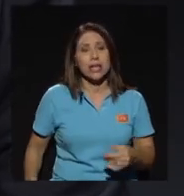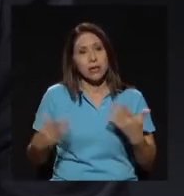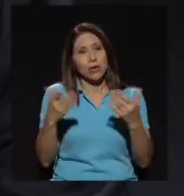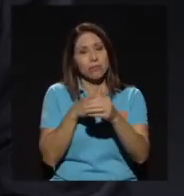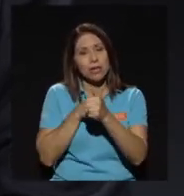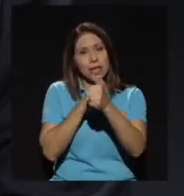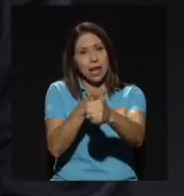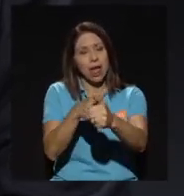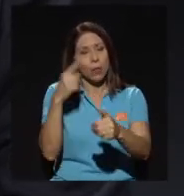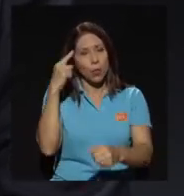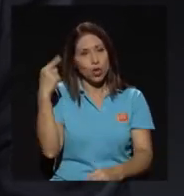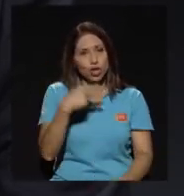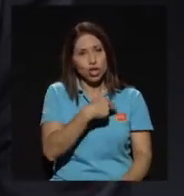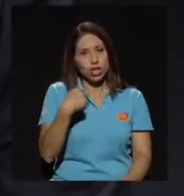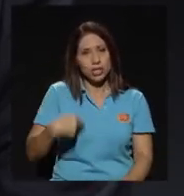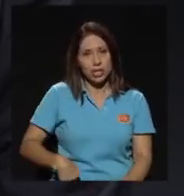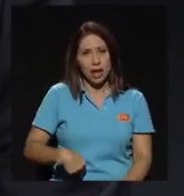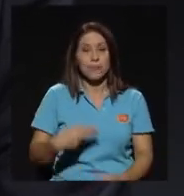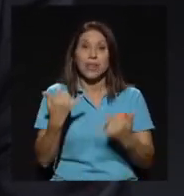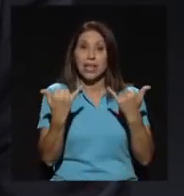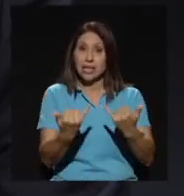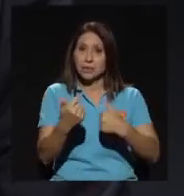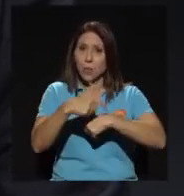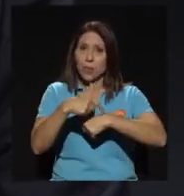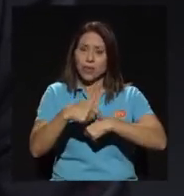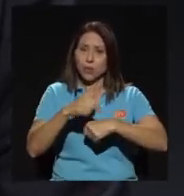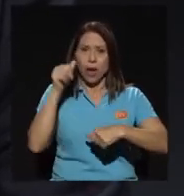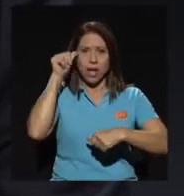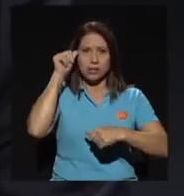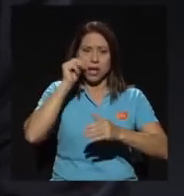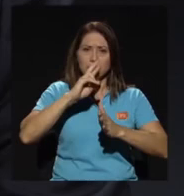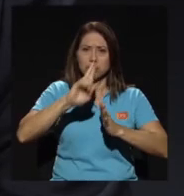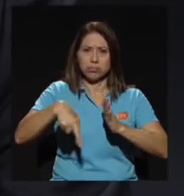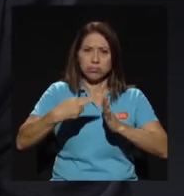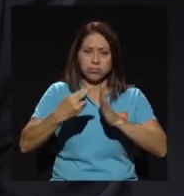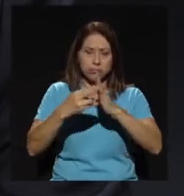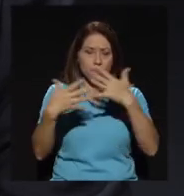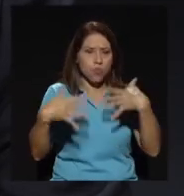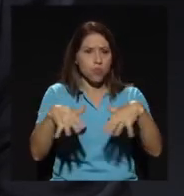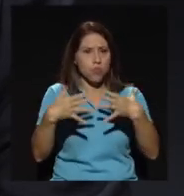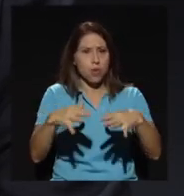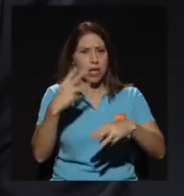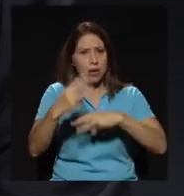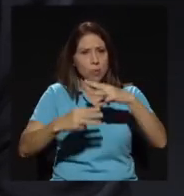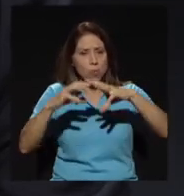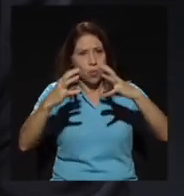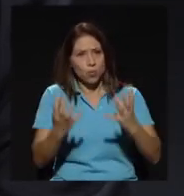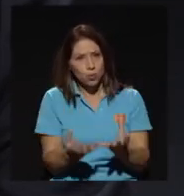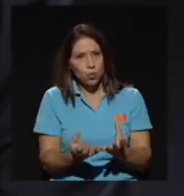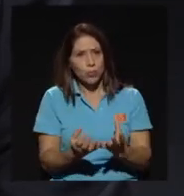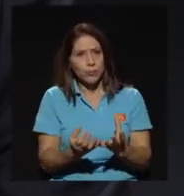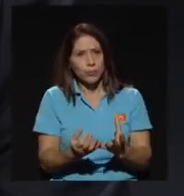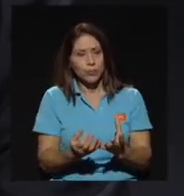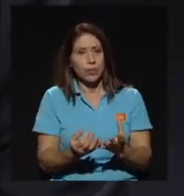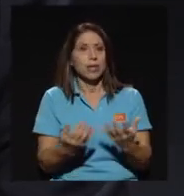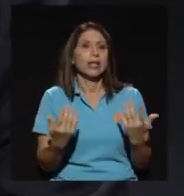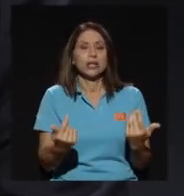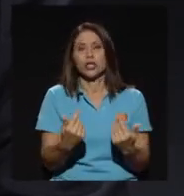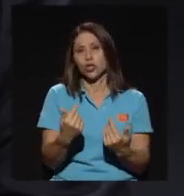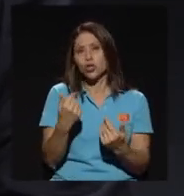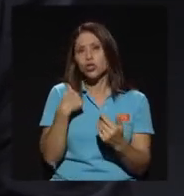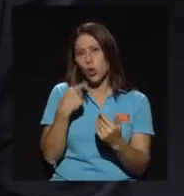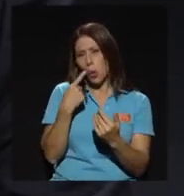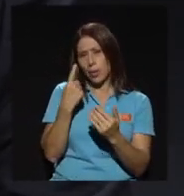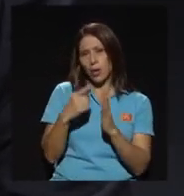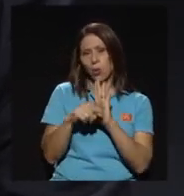china está ocupando un papel enorme en el mundo eso es digamos la gran apertura yo yo lo pongo así